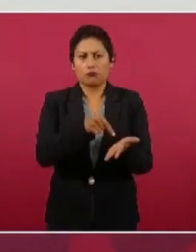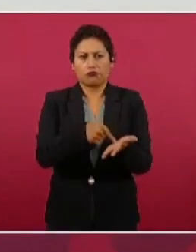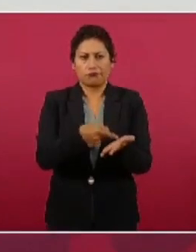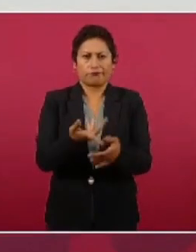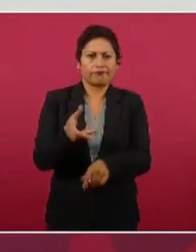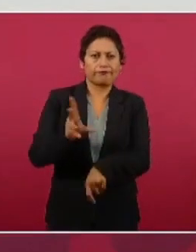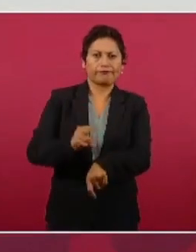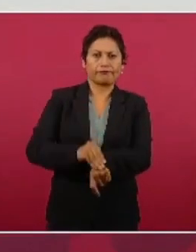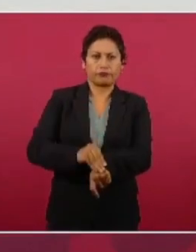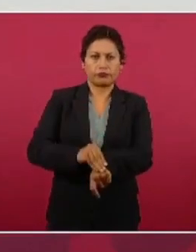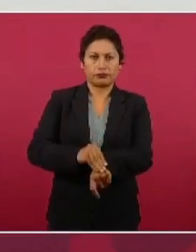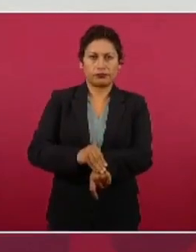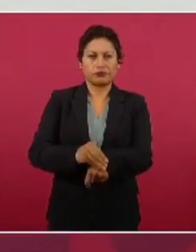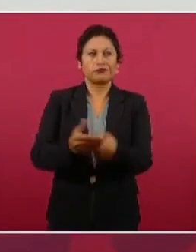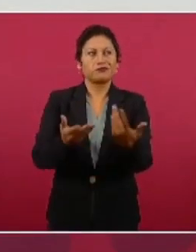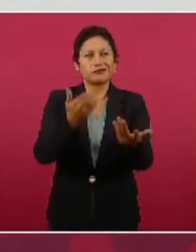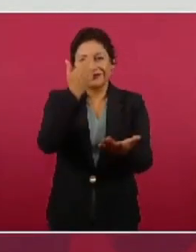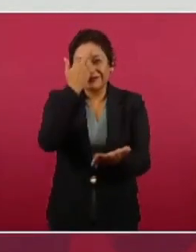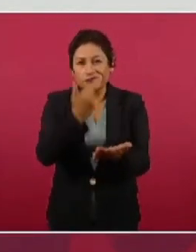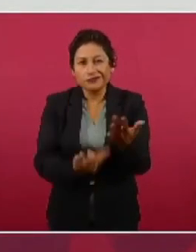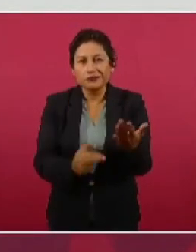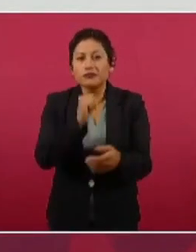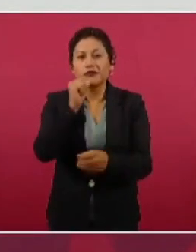era legal.